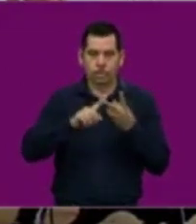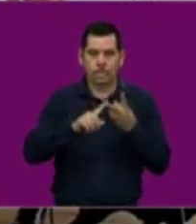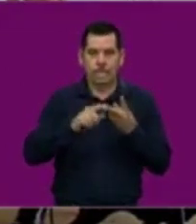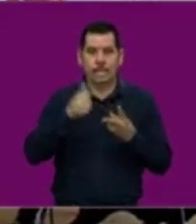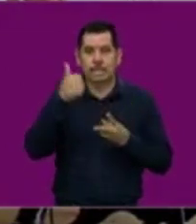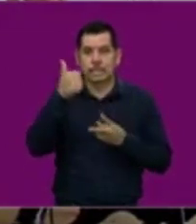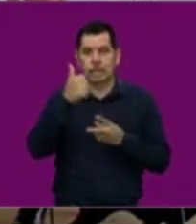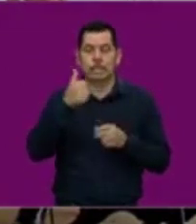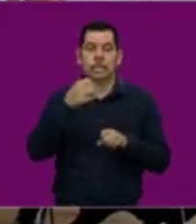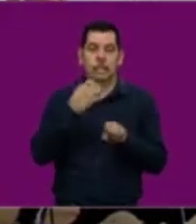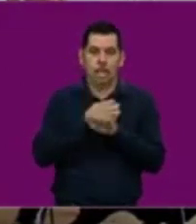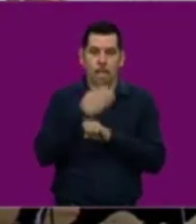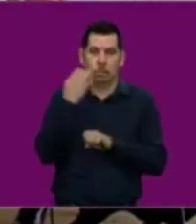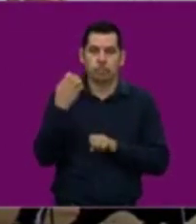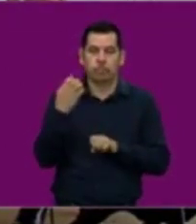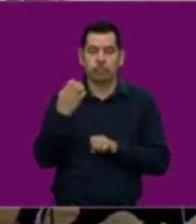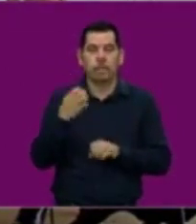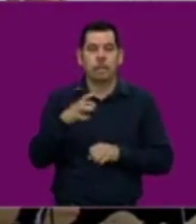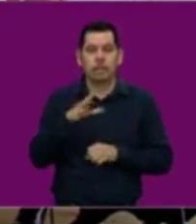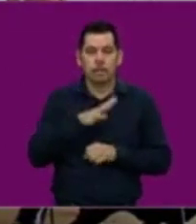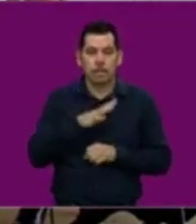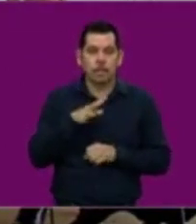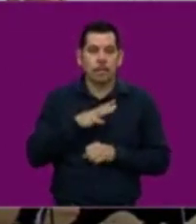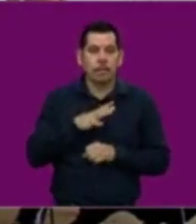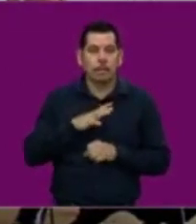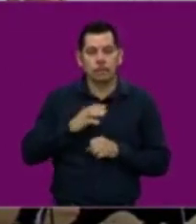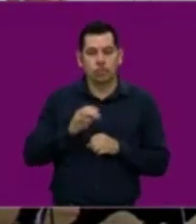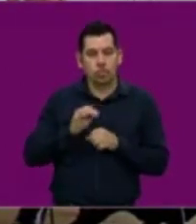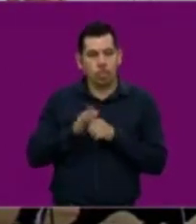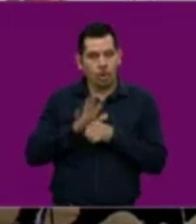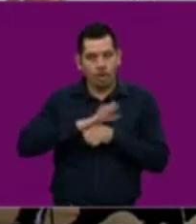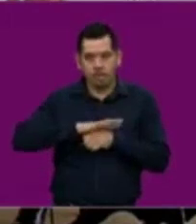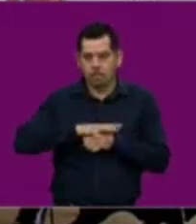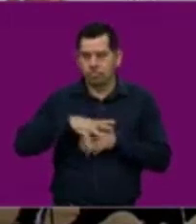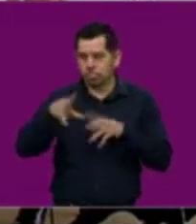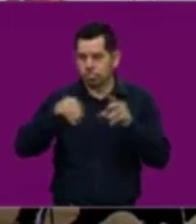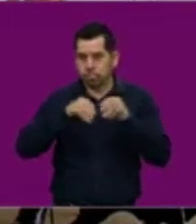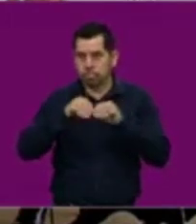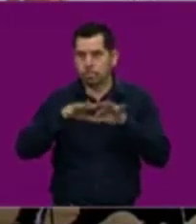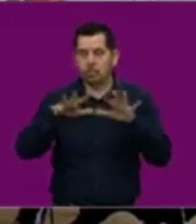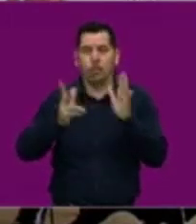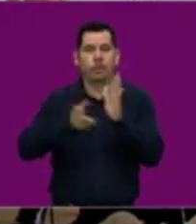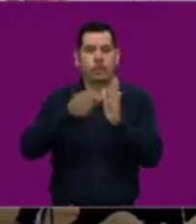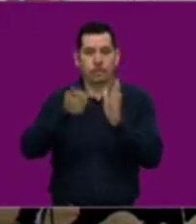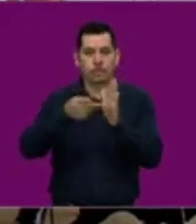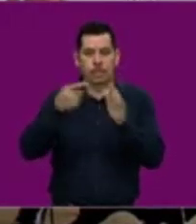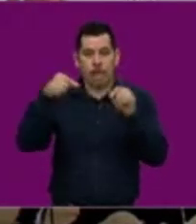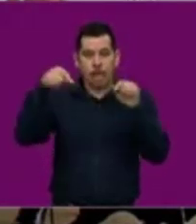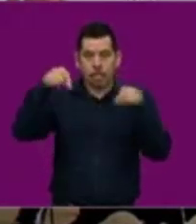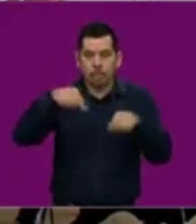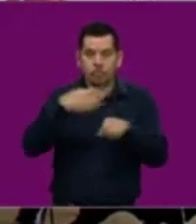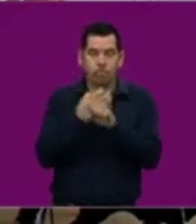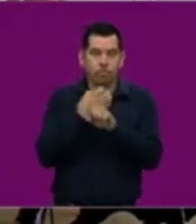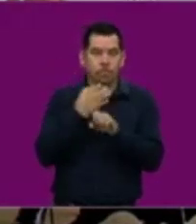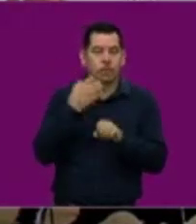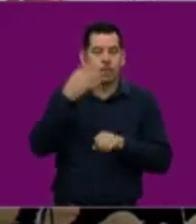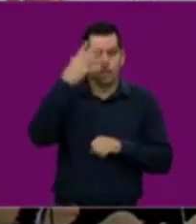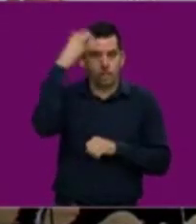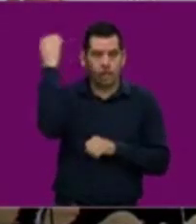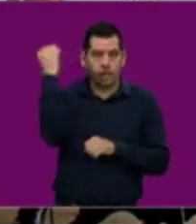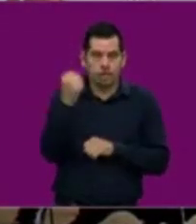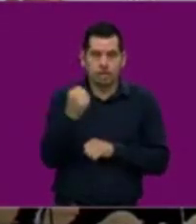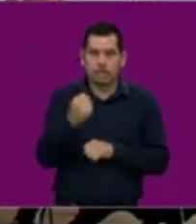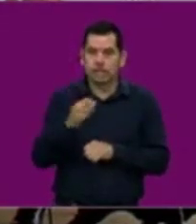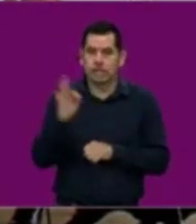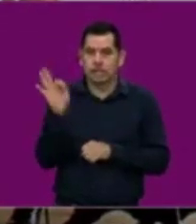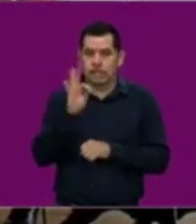rebrote de contagios en morelos este escenario podría alterar el programa piloto de regreso seguro a clases